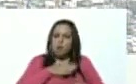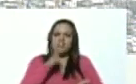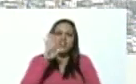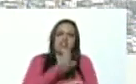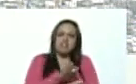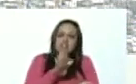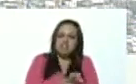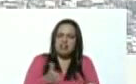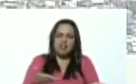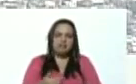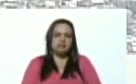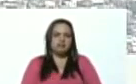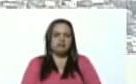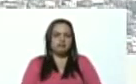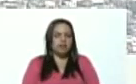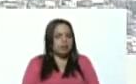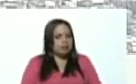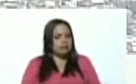tranquila. ¿Ah?